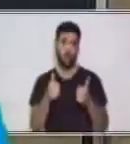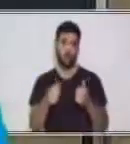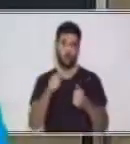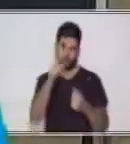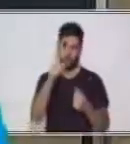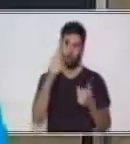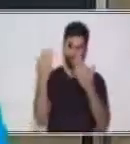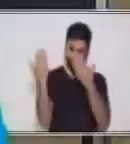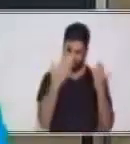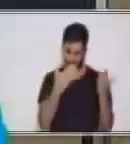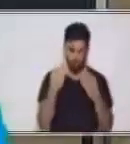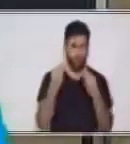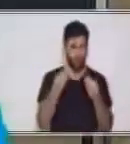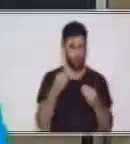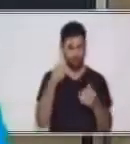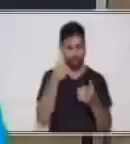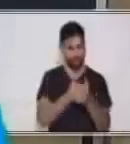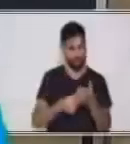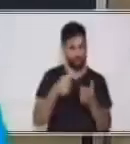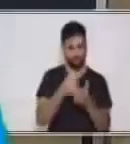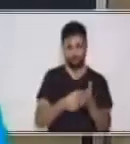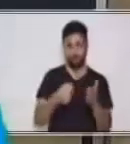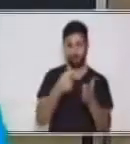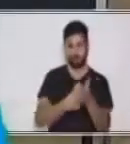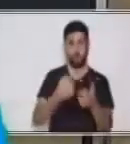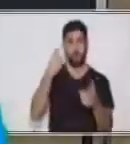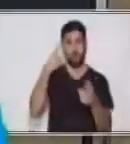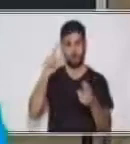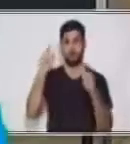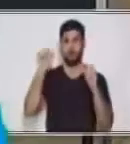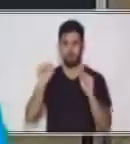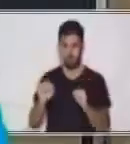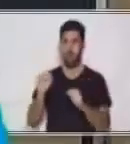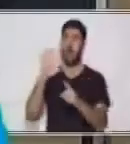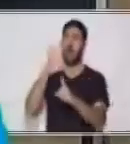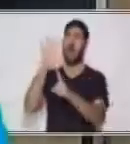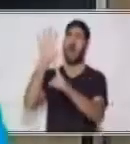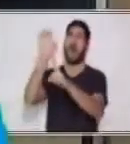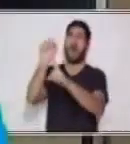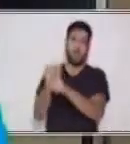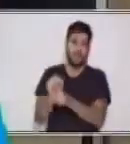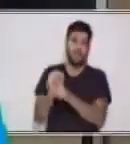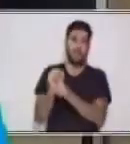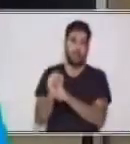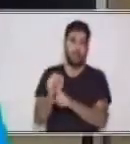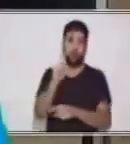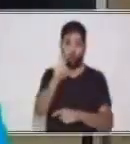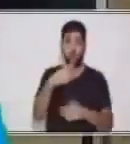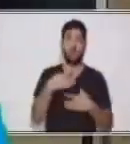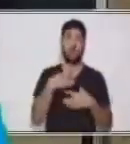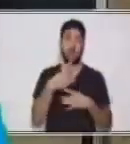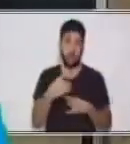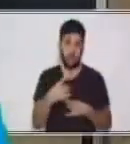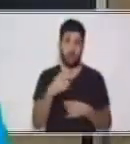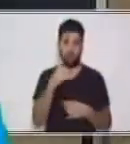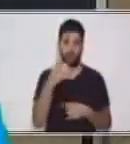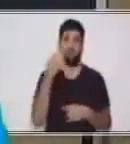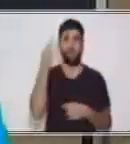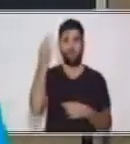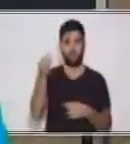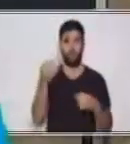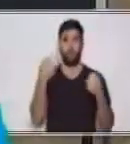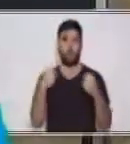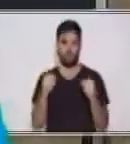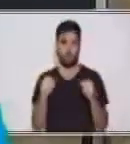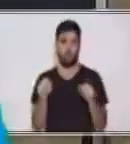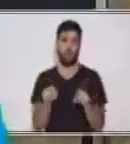seguir estudiando, hay que trabajar duro en la vida para poder ir logrando. Si te interesa poder tener alguna de estas